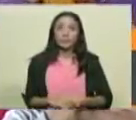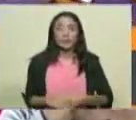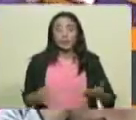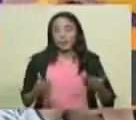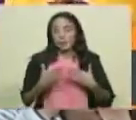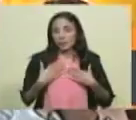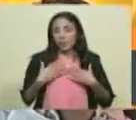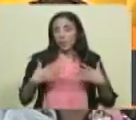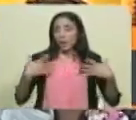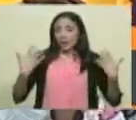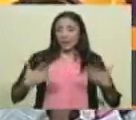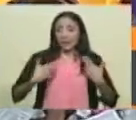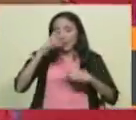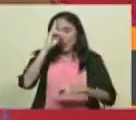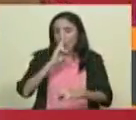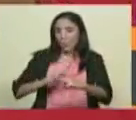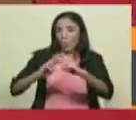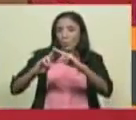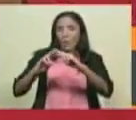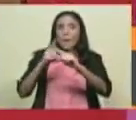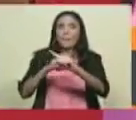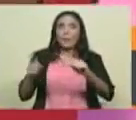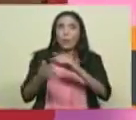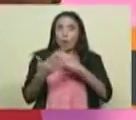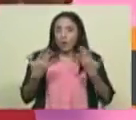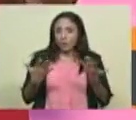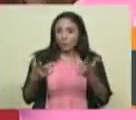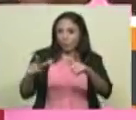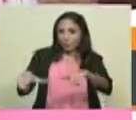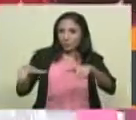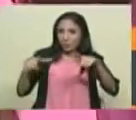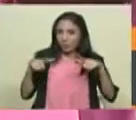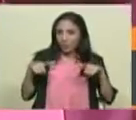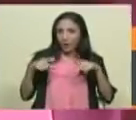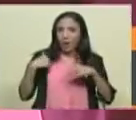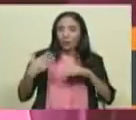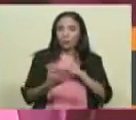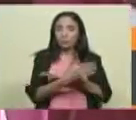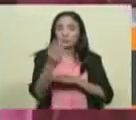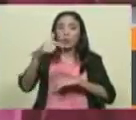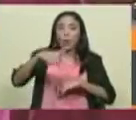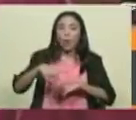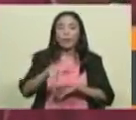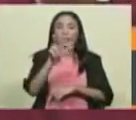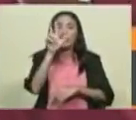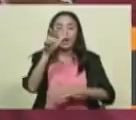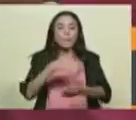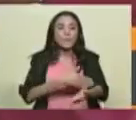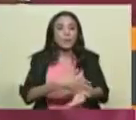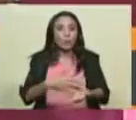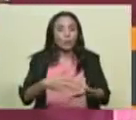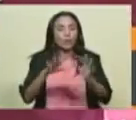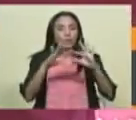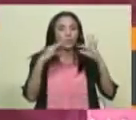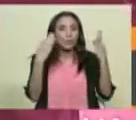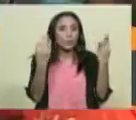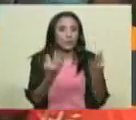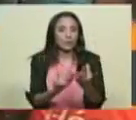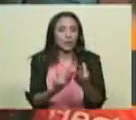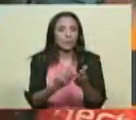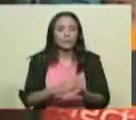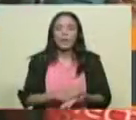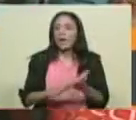para mí, pero esto es de todas ustedes. Somos hoy 3 millones de venezolanas teniendo